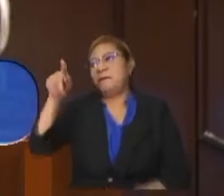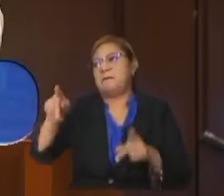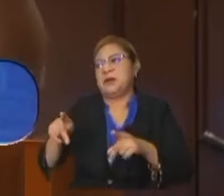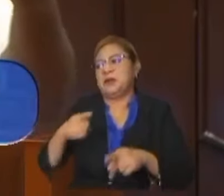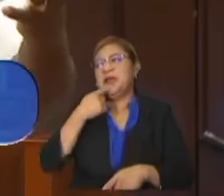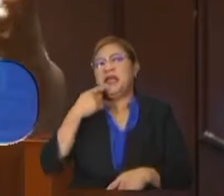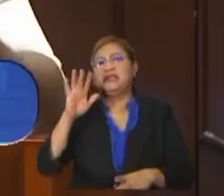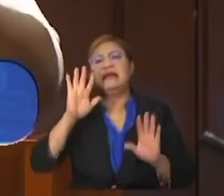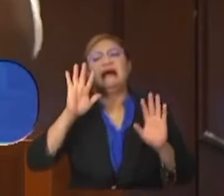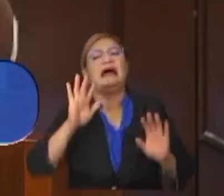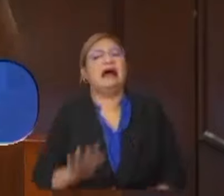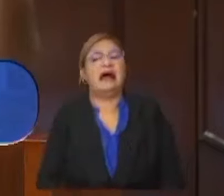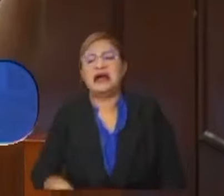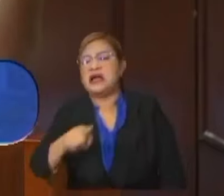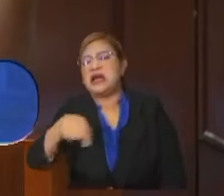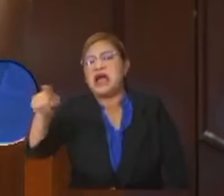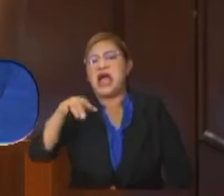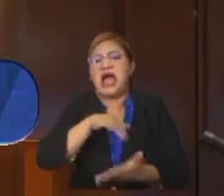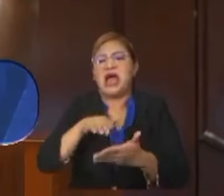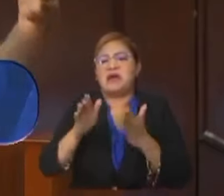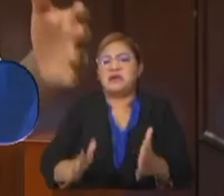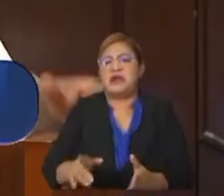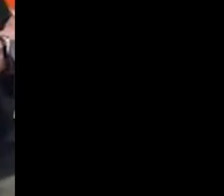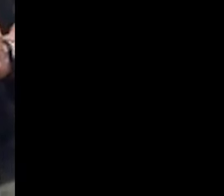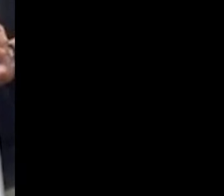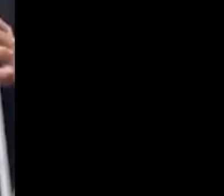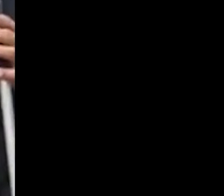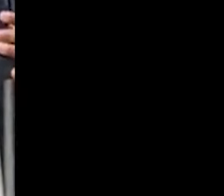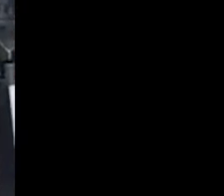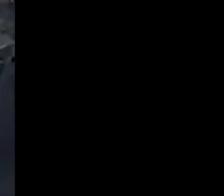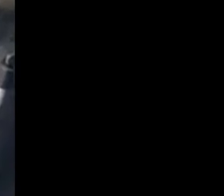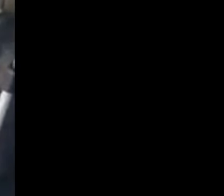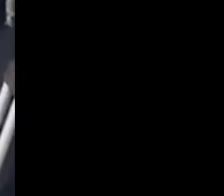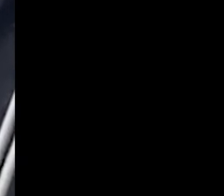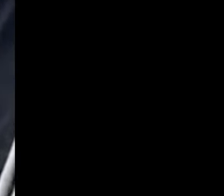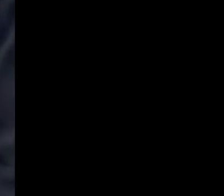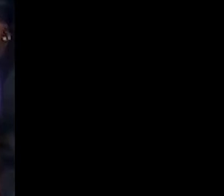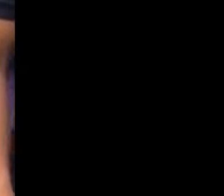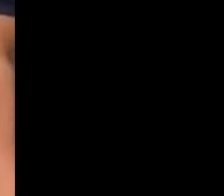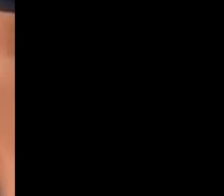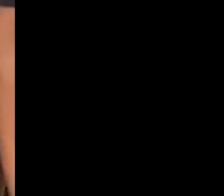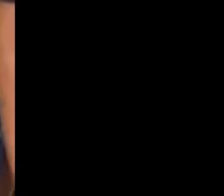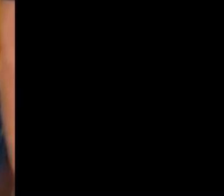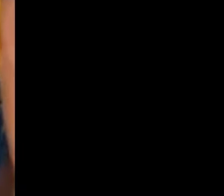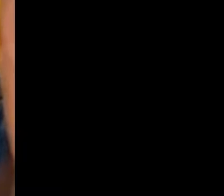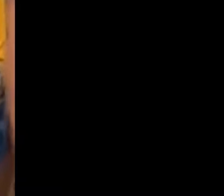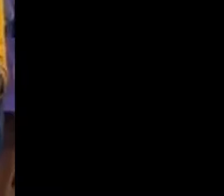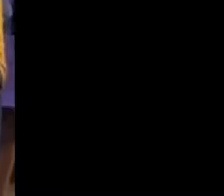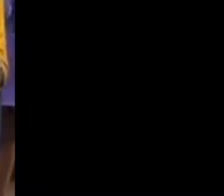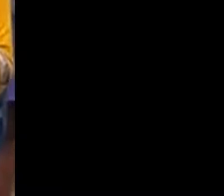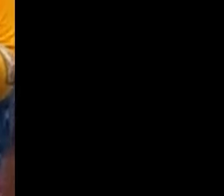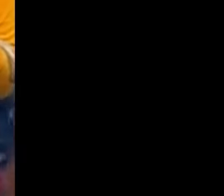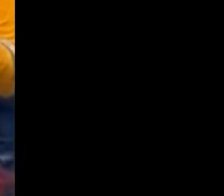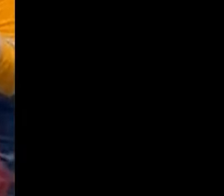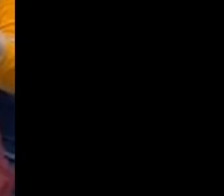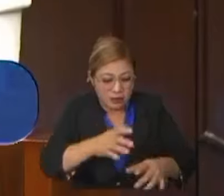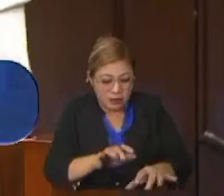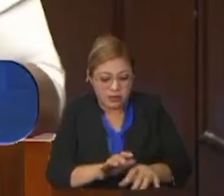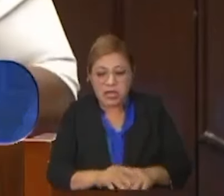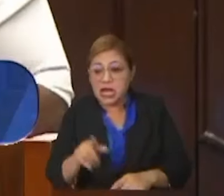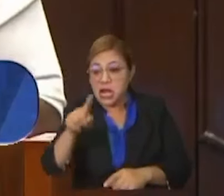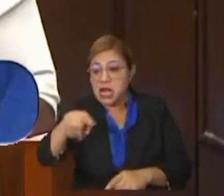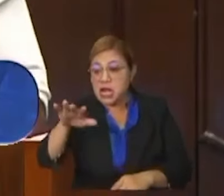hacer payasadas en TikTok, que es lo que pasa con cuando se habla de tecnología. Entonces deja el TikTok un rato y ponte a lo